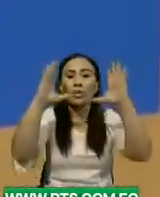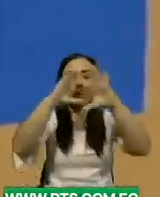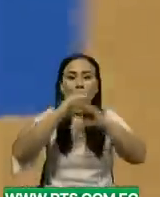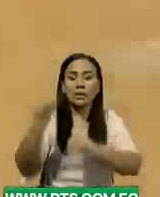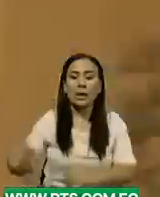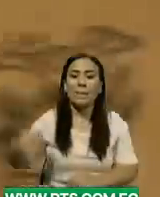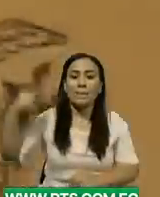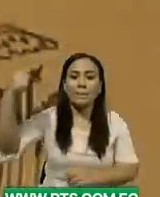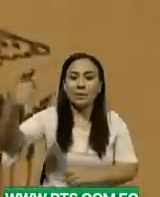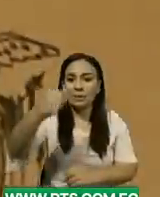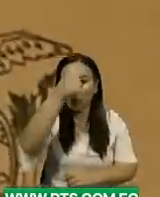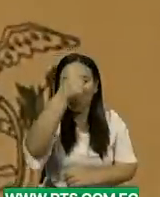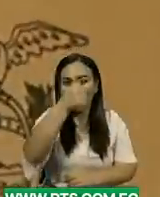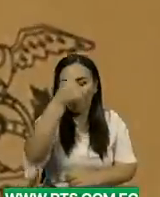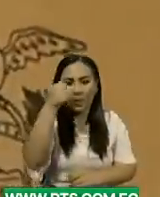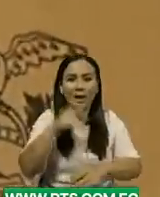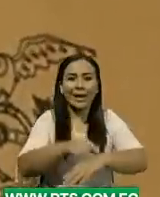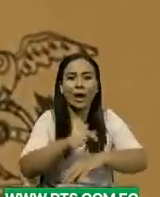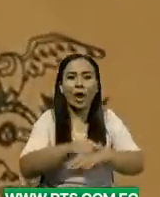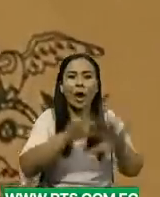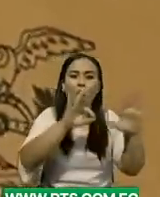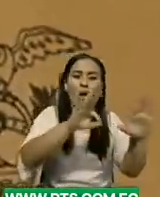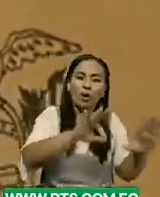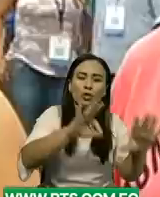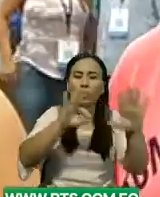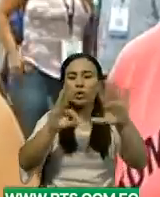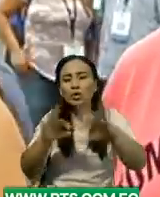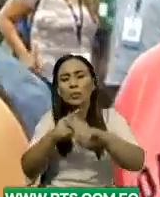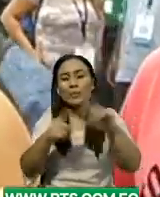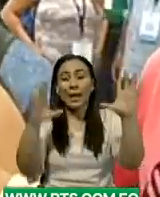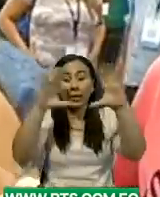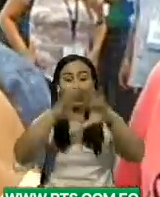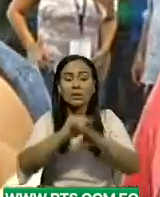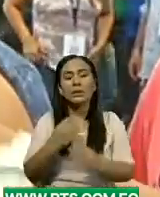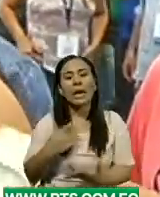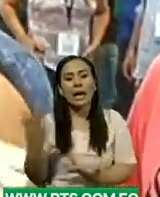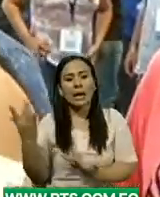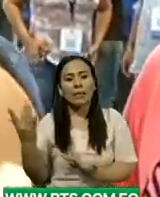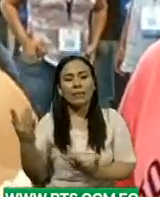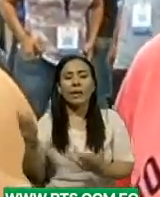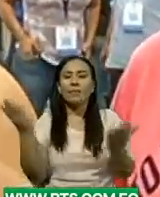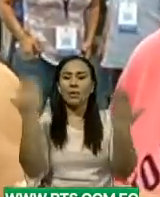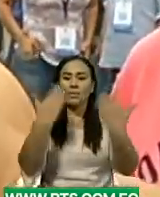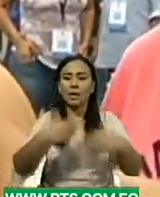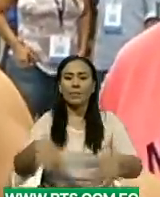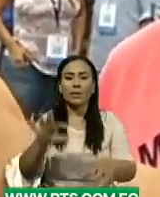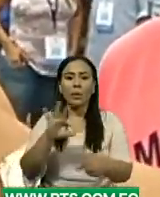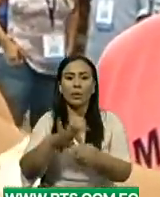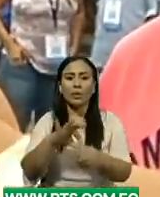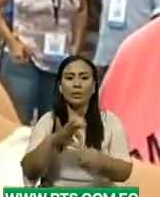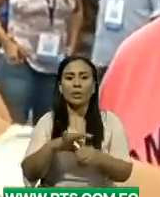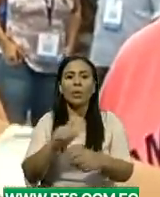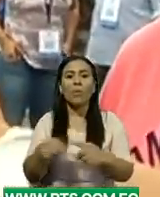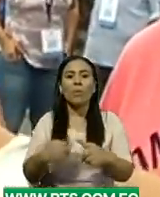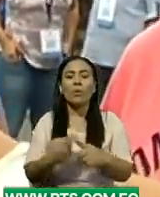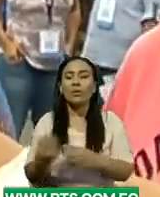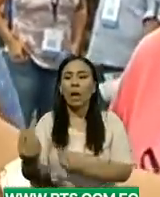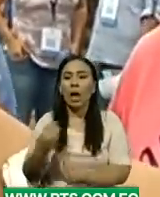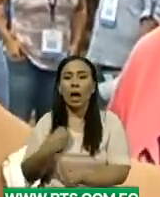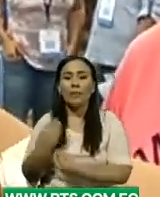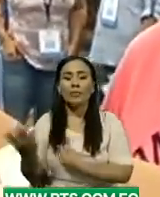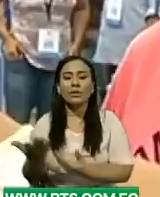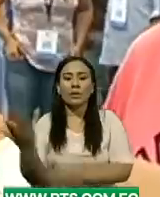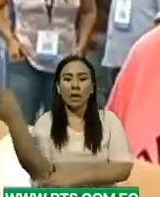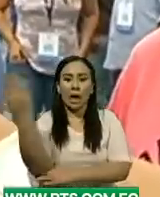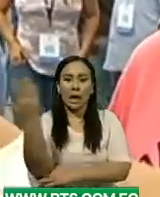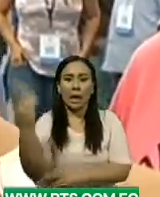próximo domingo. Entre 8, 8 y media nosotros esperamos y está previsto de que se empiece a subir ya las primeras actas correspondientes a